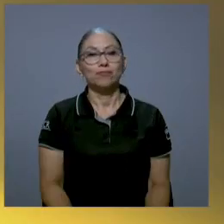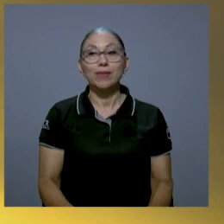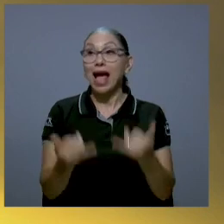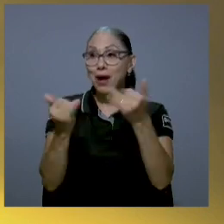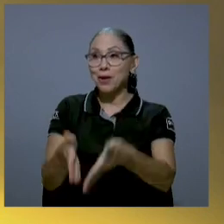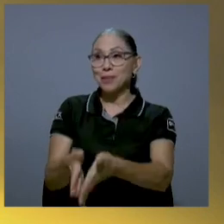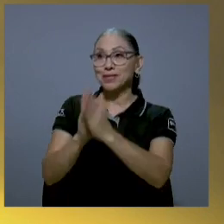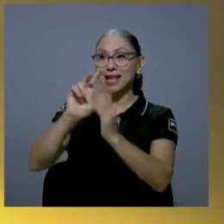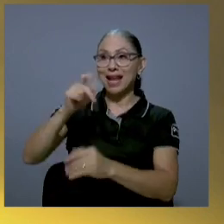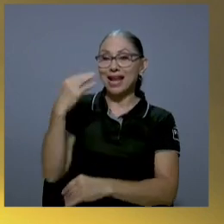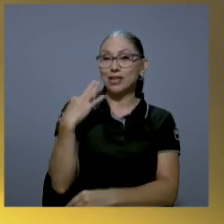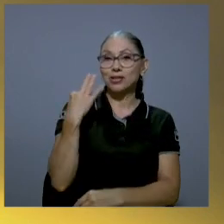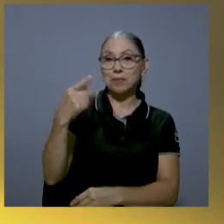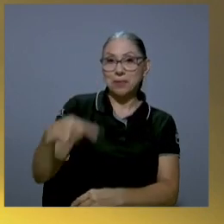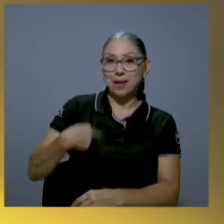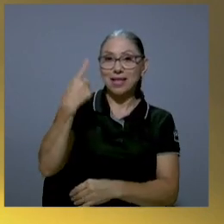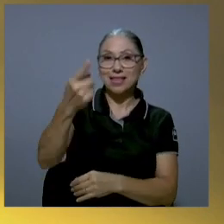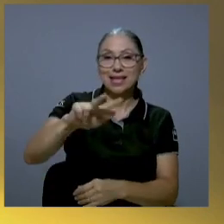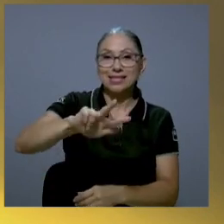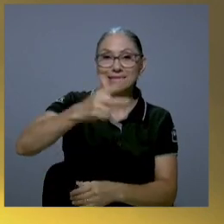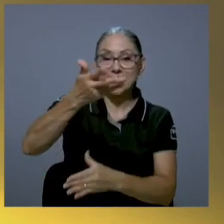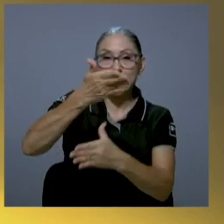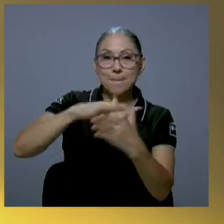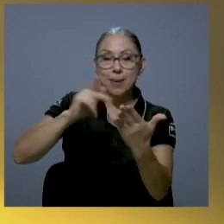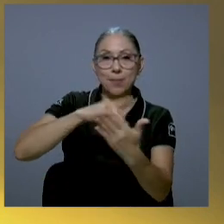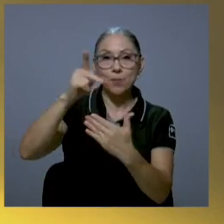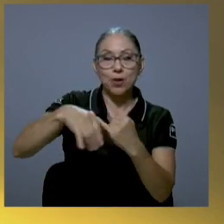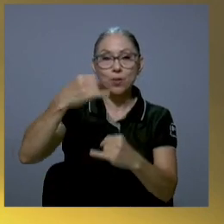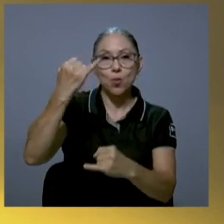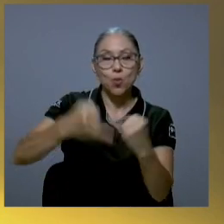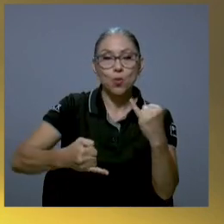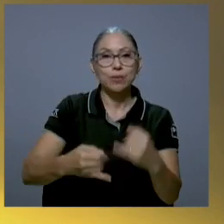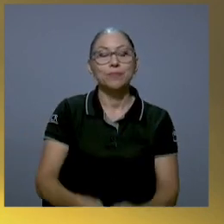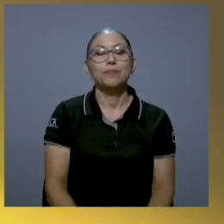canal que nos invite para el tercero y último segmento.